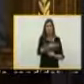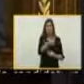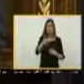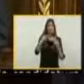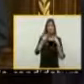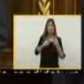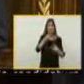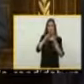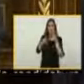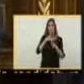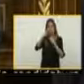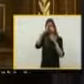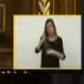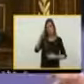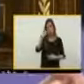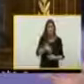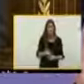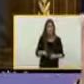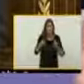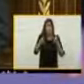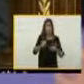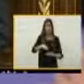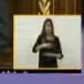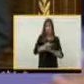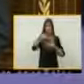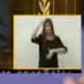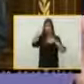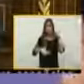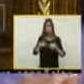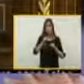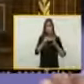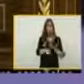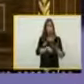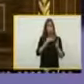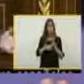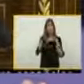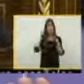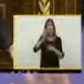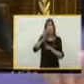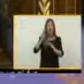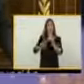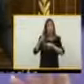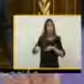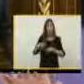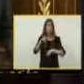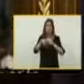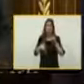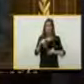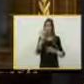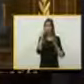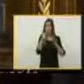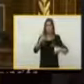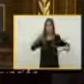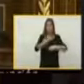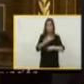conjunto. Sí, claro. Con que se estivera, como estaba diciendo, que se estivera o Partido Popular sería suficiente. Bueno, pero non é a gran coalición, non é a gran estivera. Bueno, non